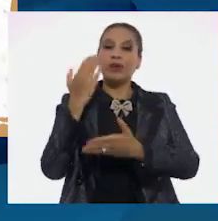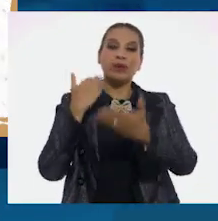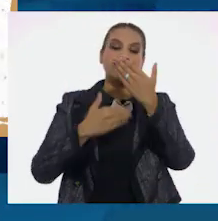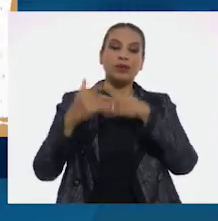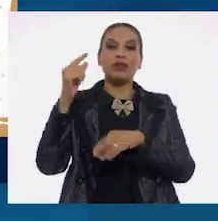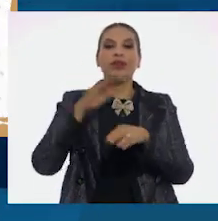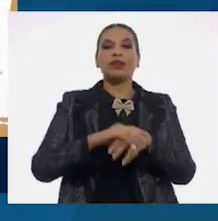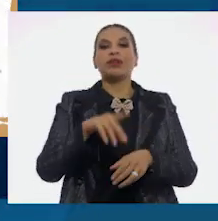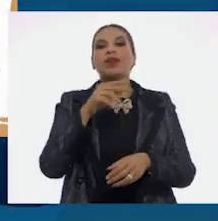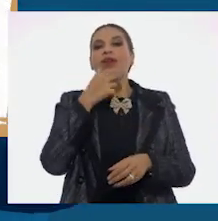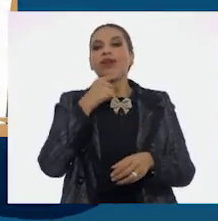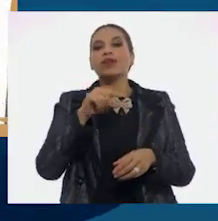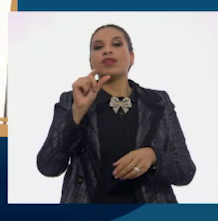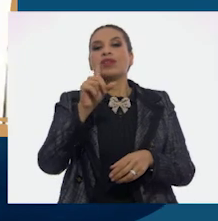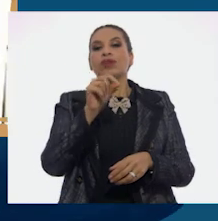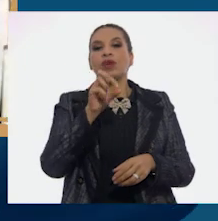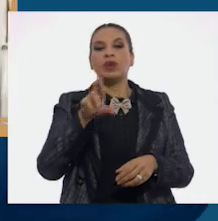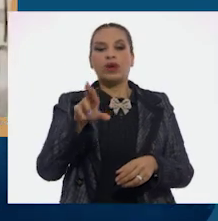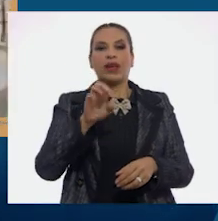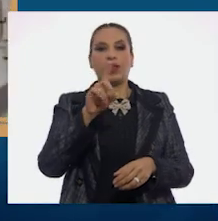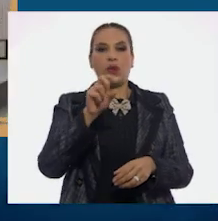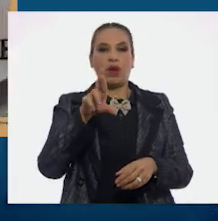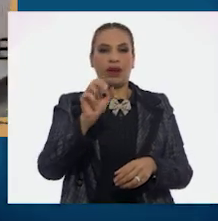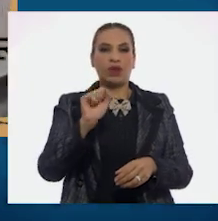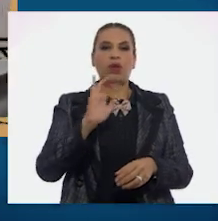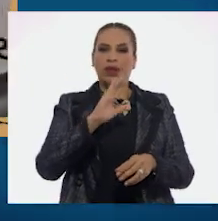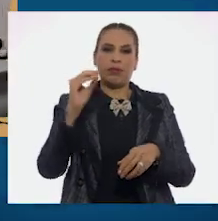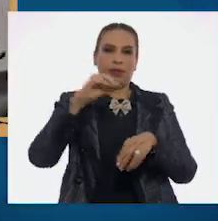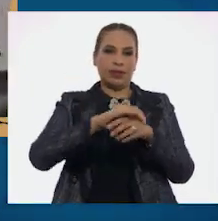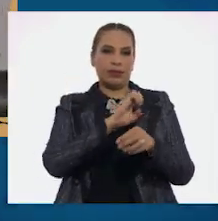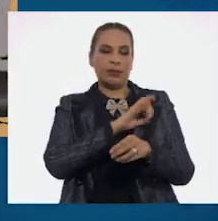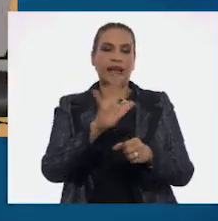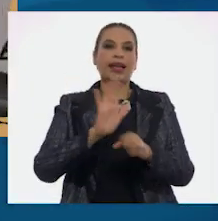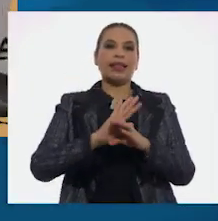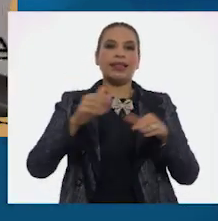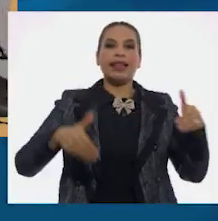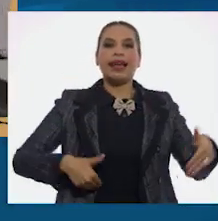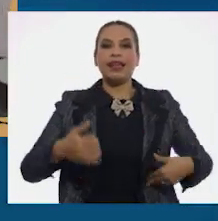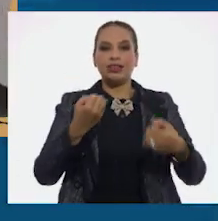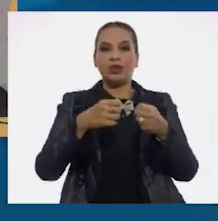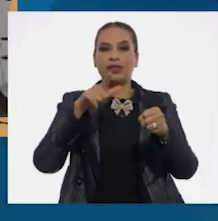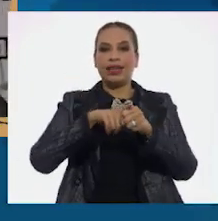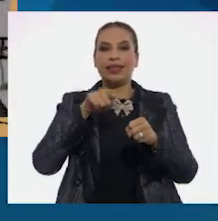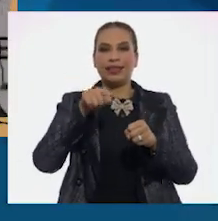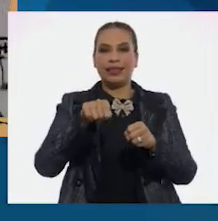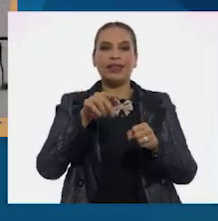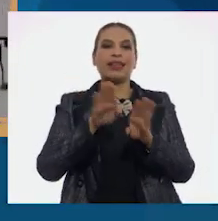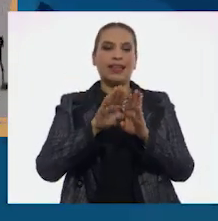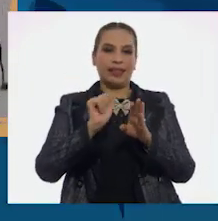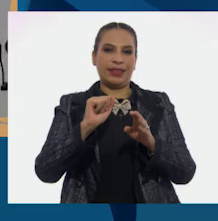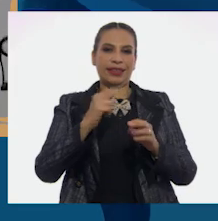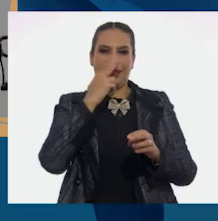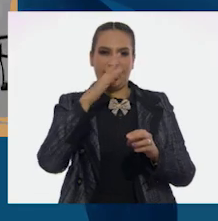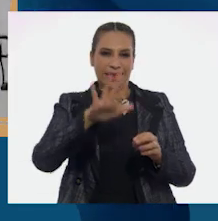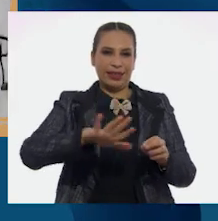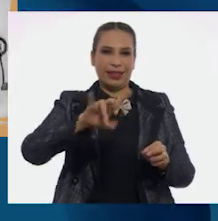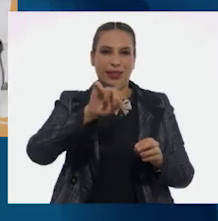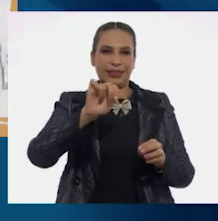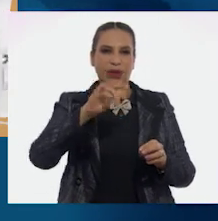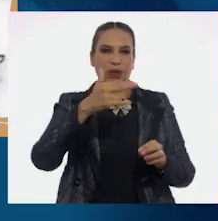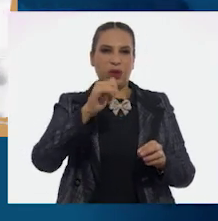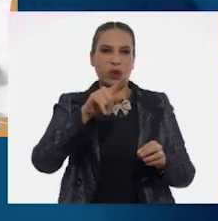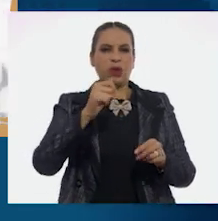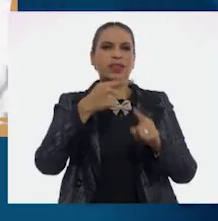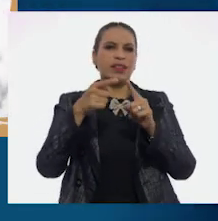el doctor Eduardo Weiss lo había presentado de manera especial en el Teatro de la Sociedad Nezahualcóyotl, junto con otras